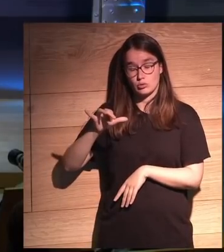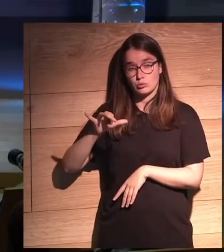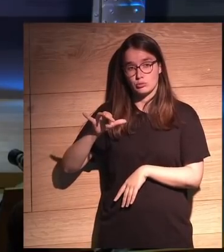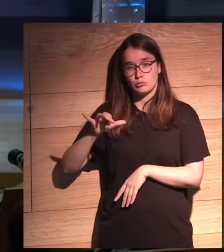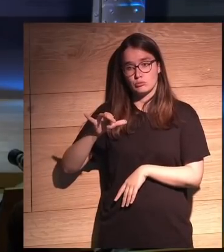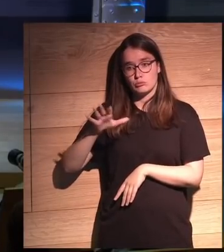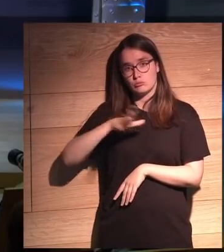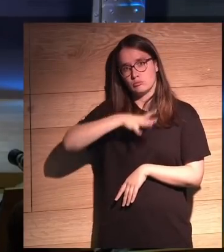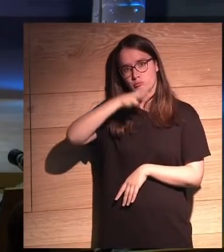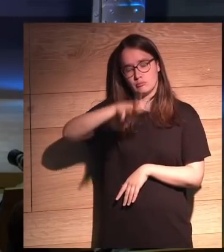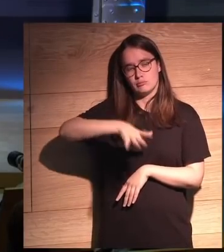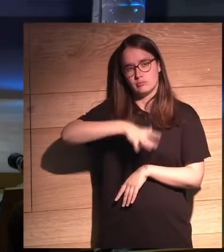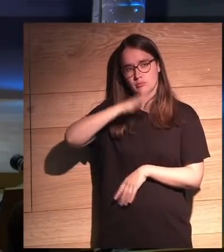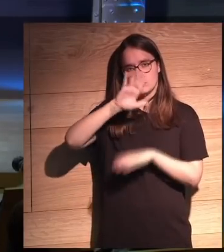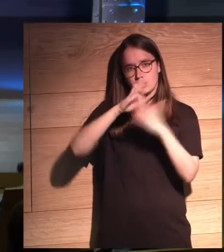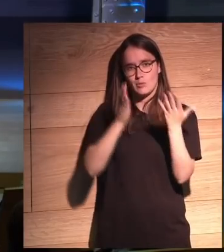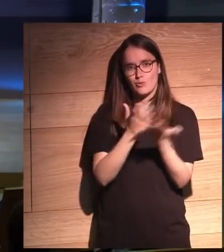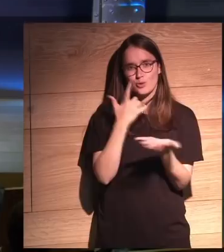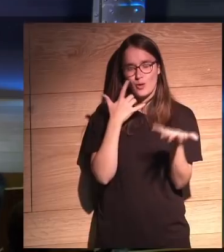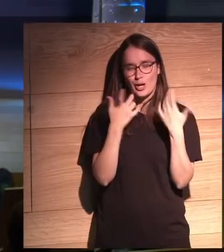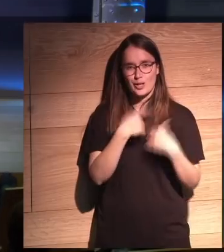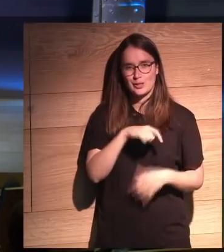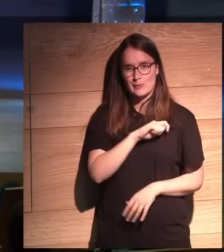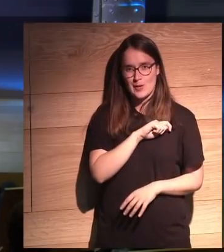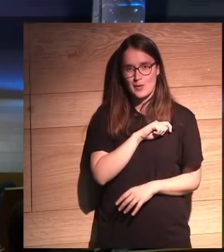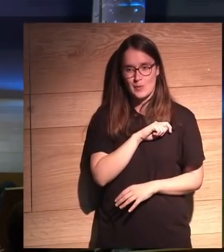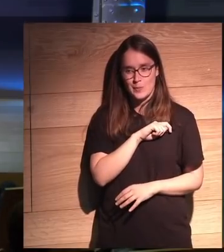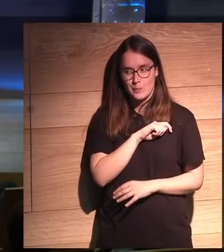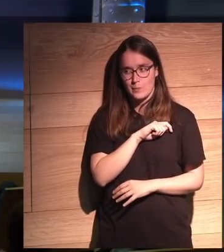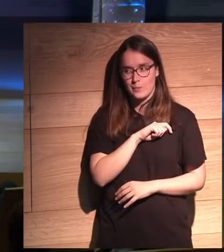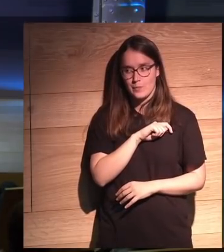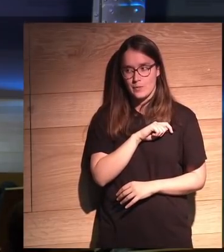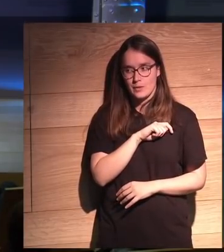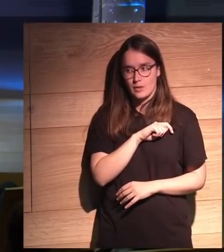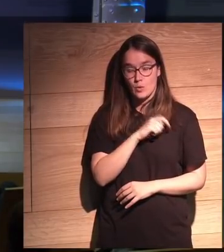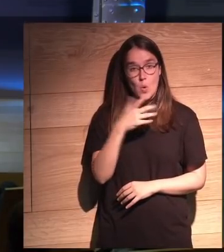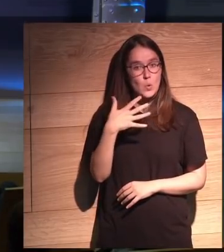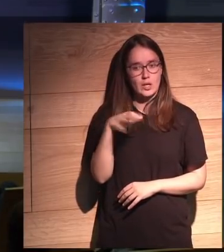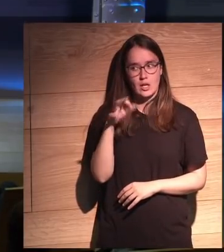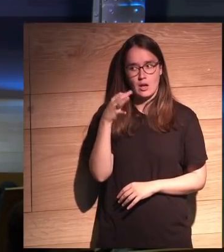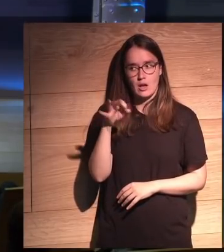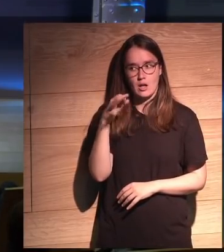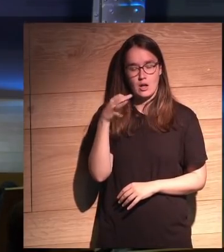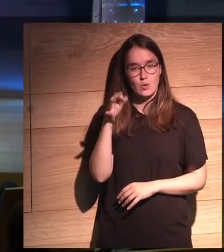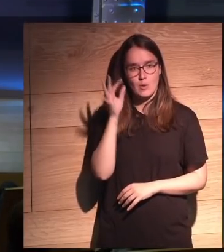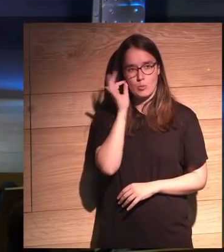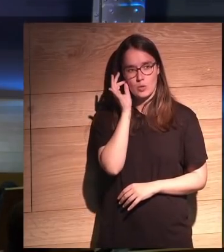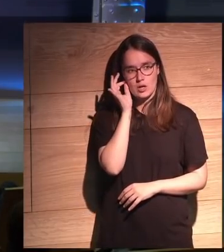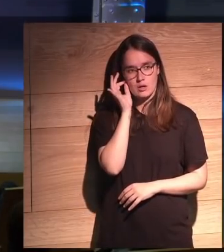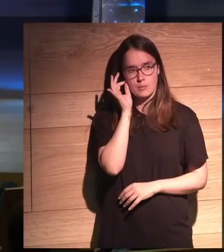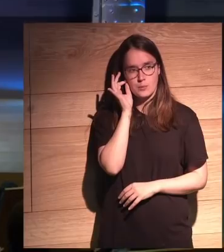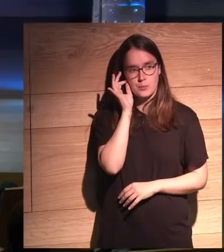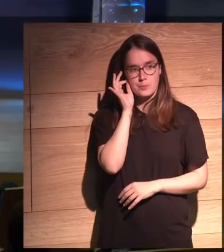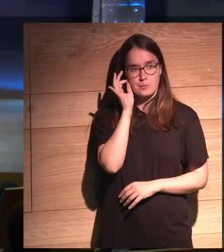pieza asombrosa del mundo del arte español, una pieza única, una mujer, pues eso, que se